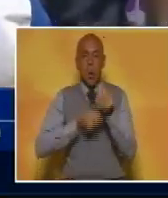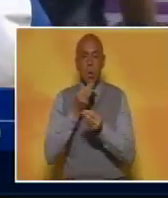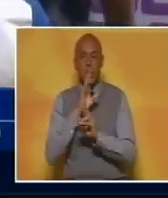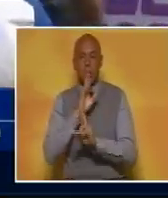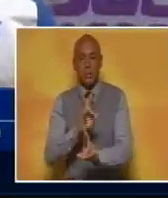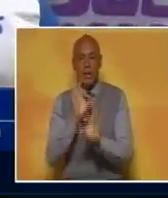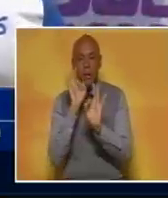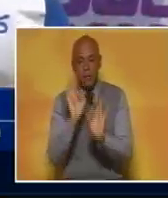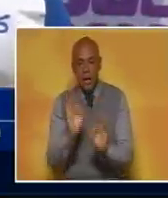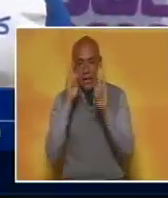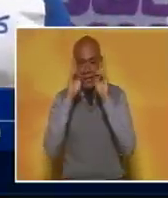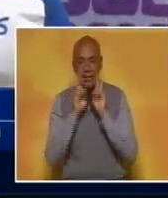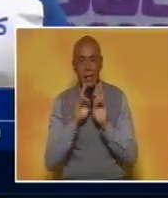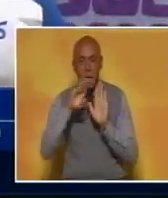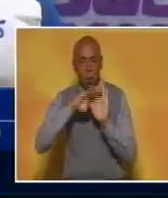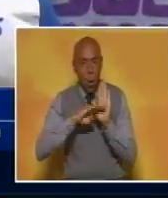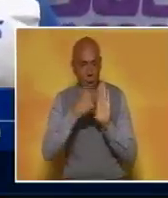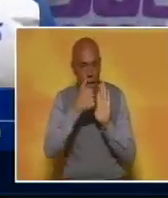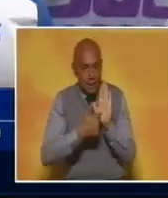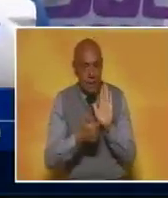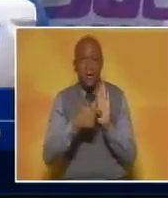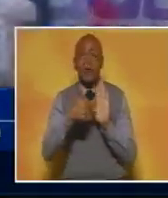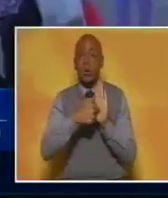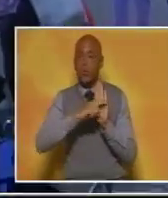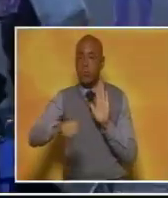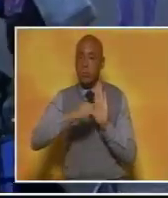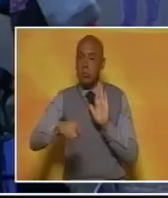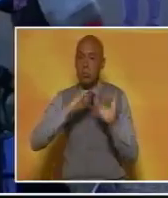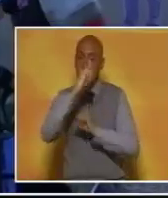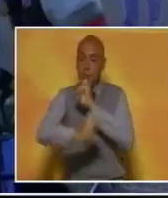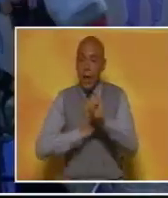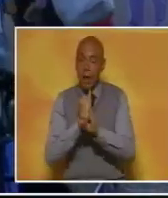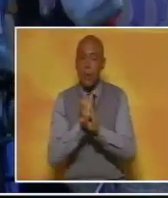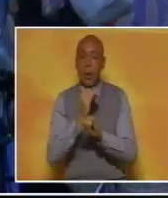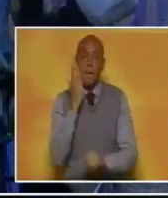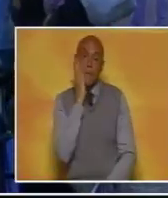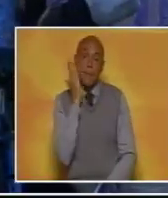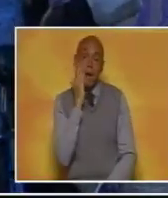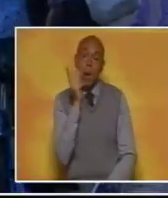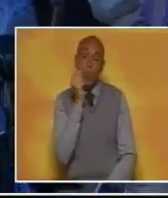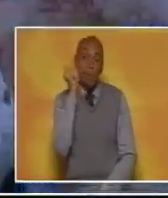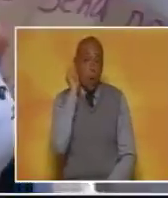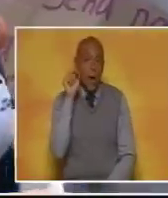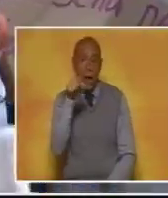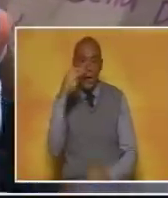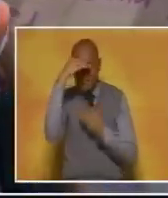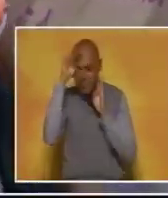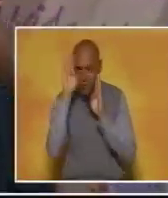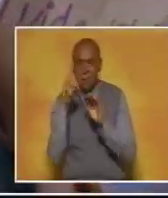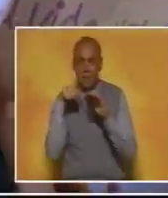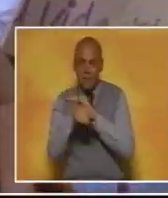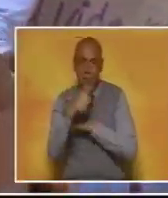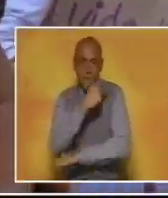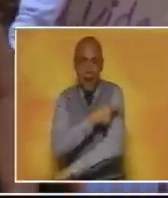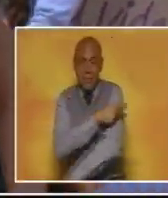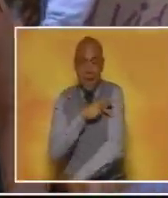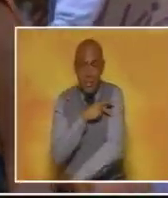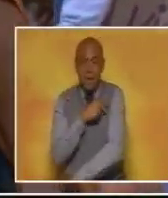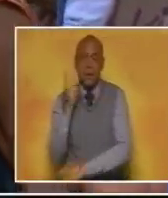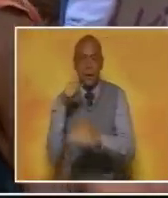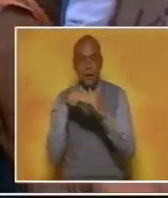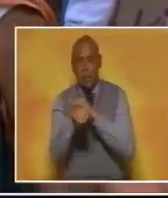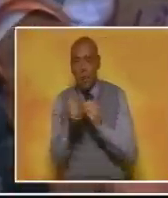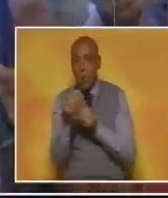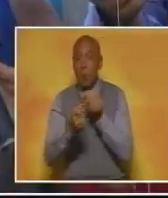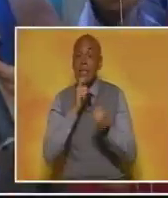de bioseguridad, que inclusive son estándares internacionales. Las madres de los pacientes también denunciaron las precarias condiciones a la hora de poder atender a